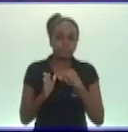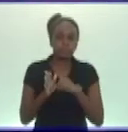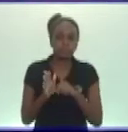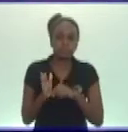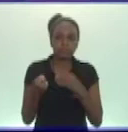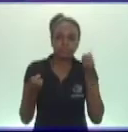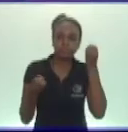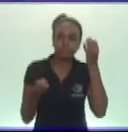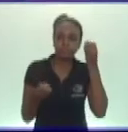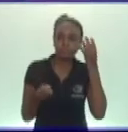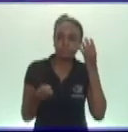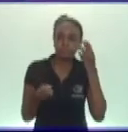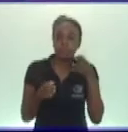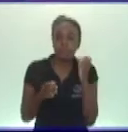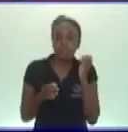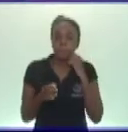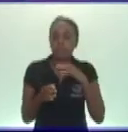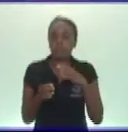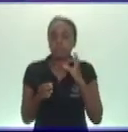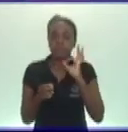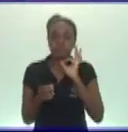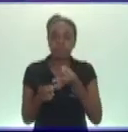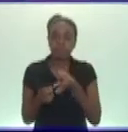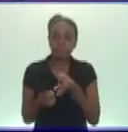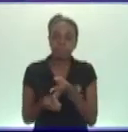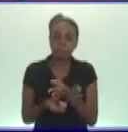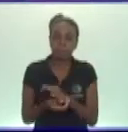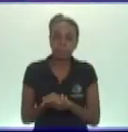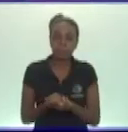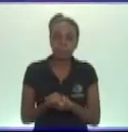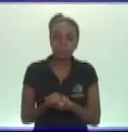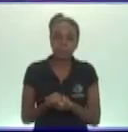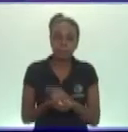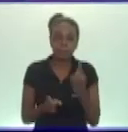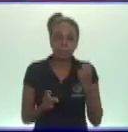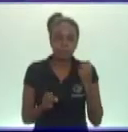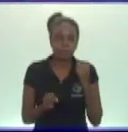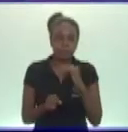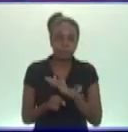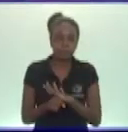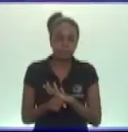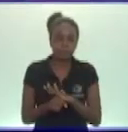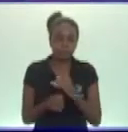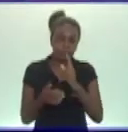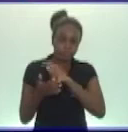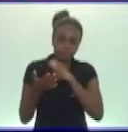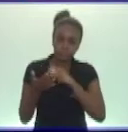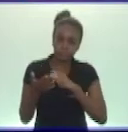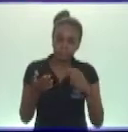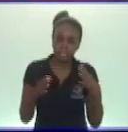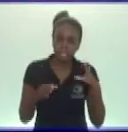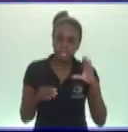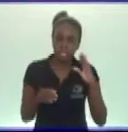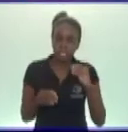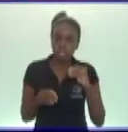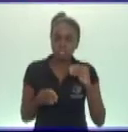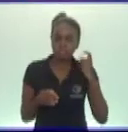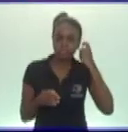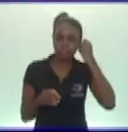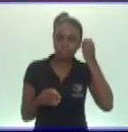y realista. En cuanto, es decir, desde el inicio propiamente del relato, se dice que fantasía y realidad